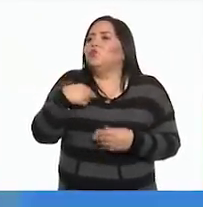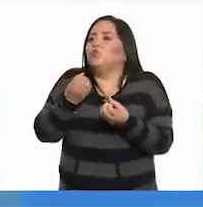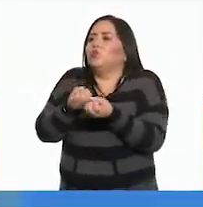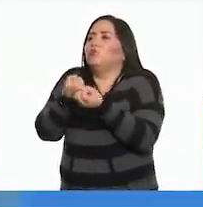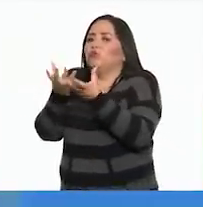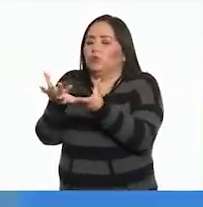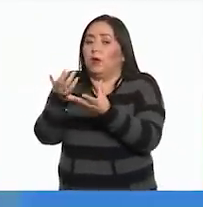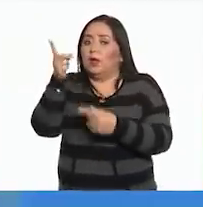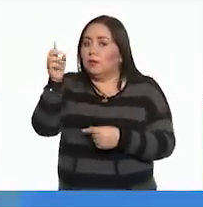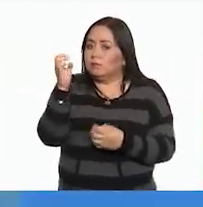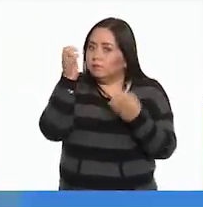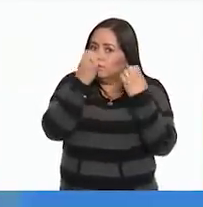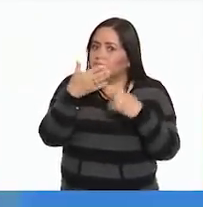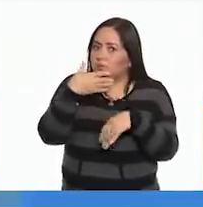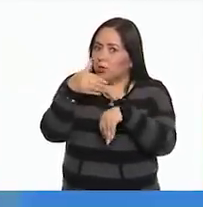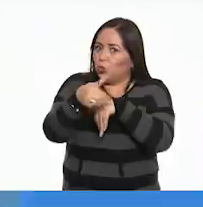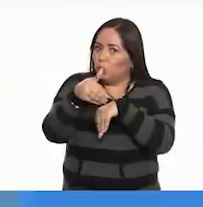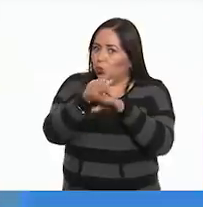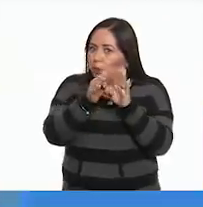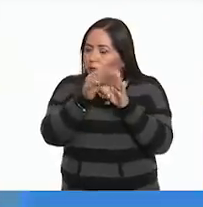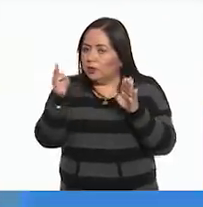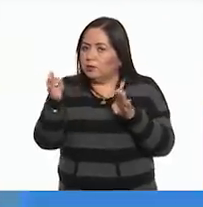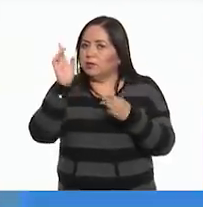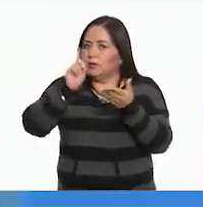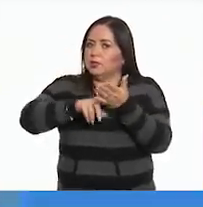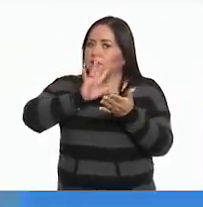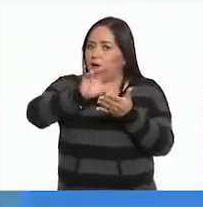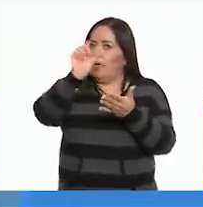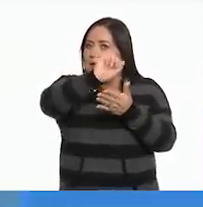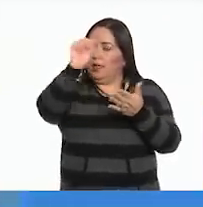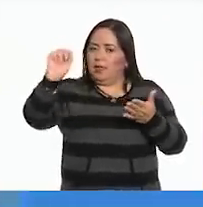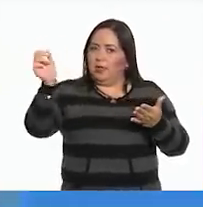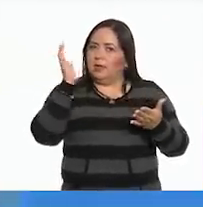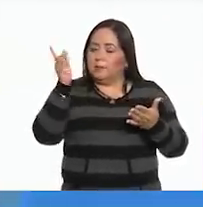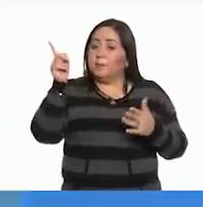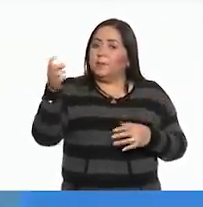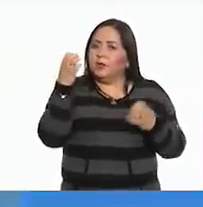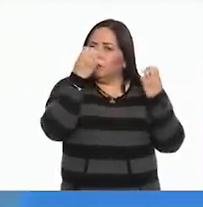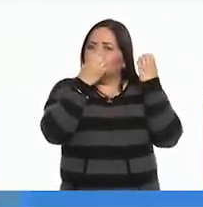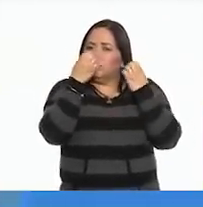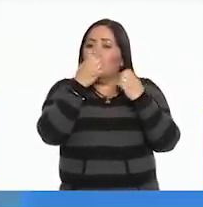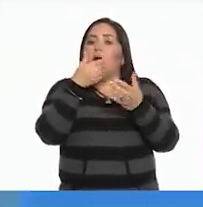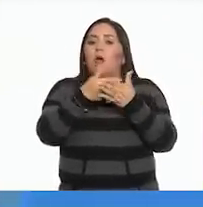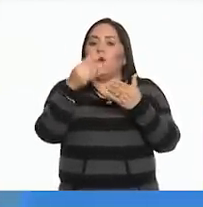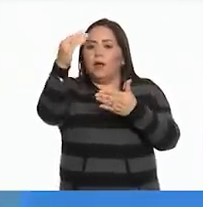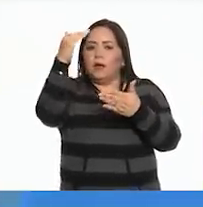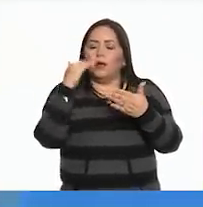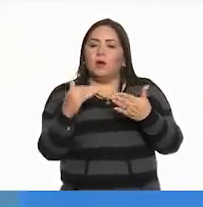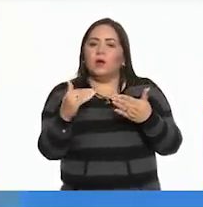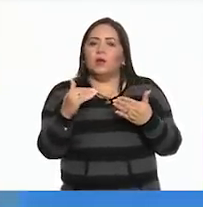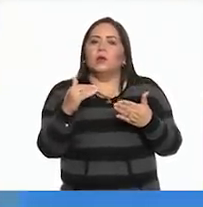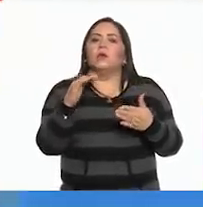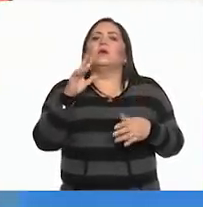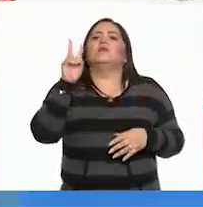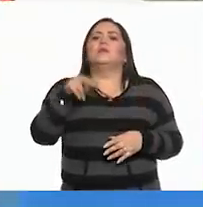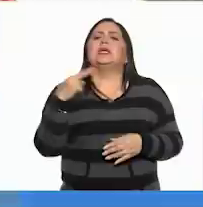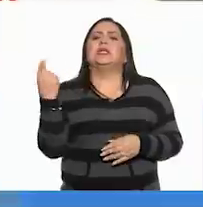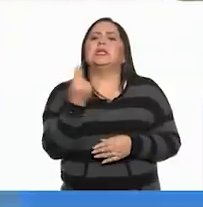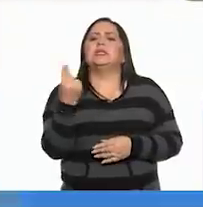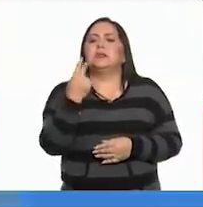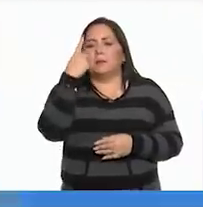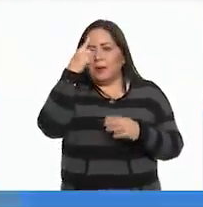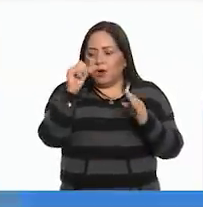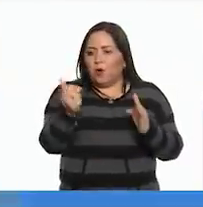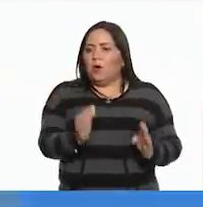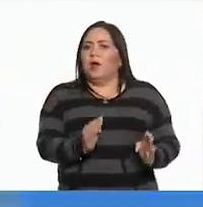pista. Observa los números que ya se escribieron en el pizarrón y vas a notar abajo de ellos qué se necesita para